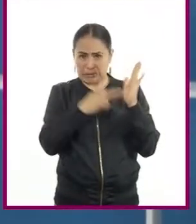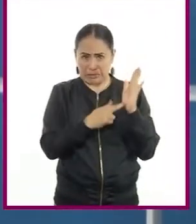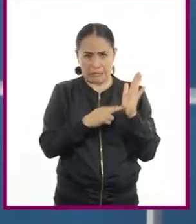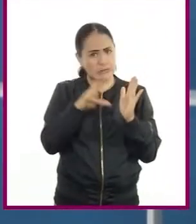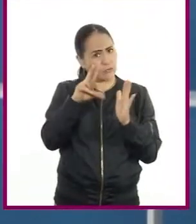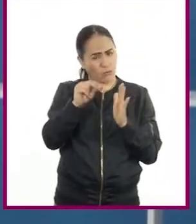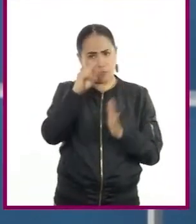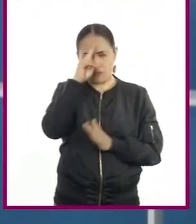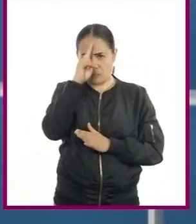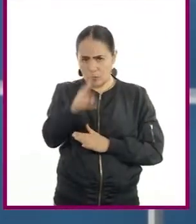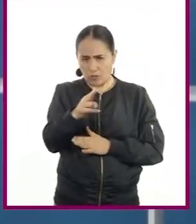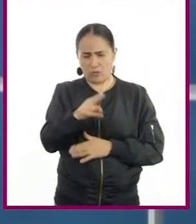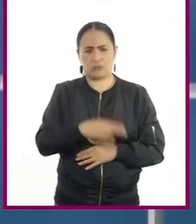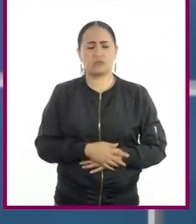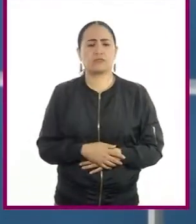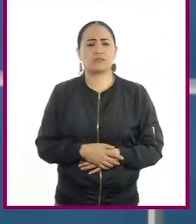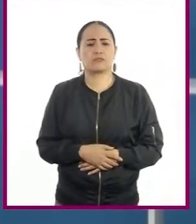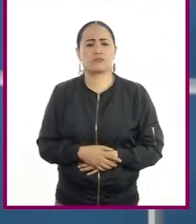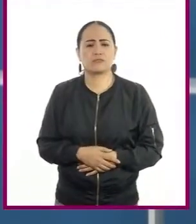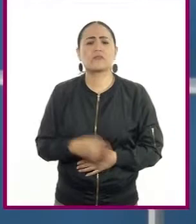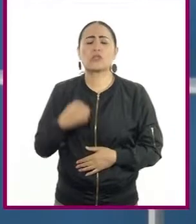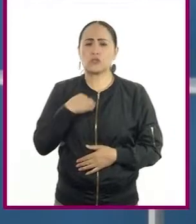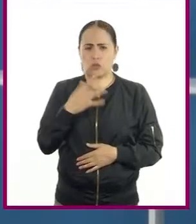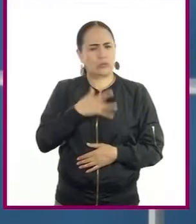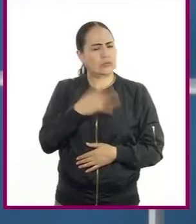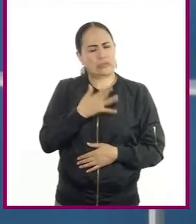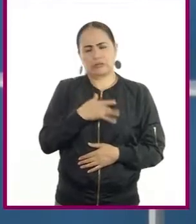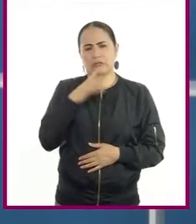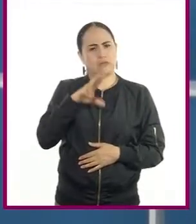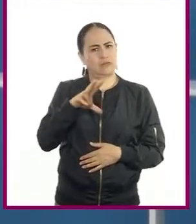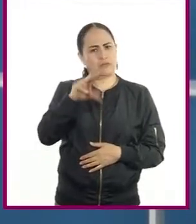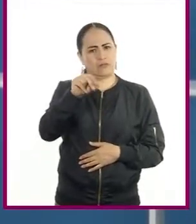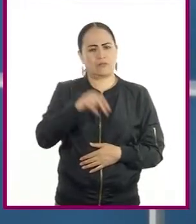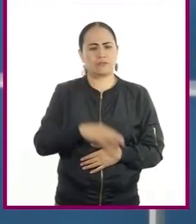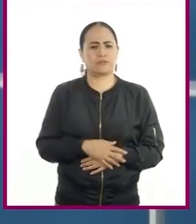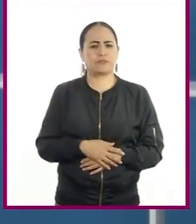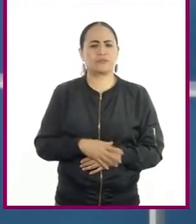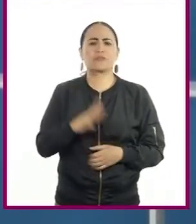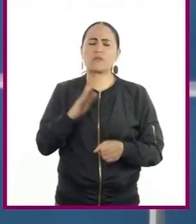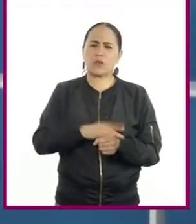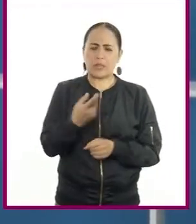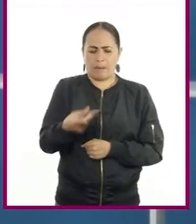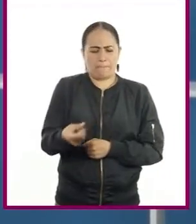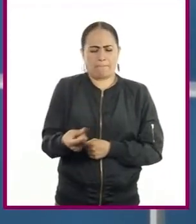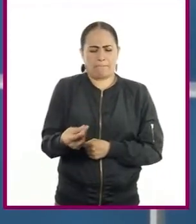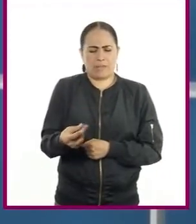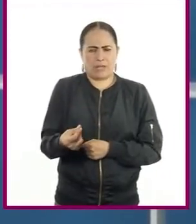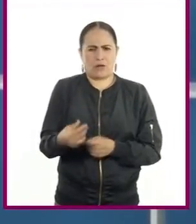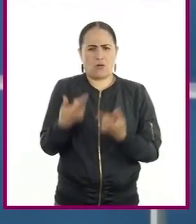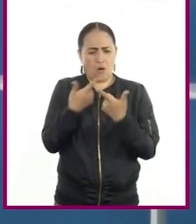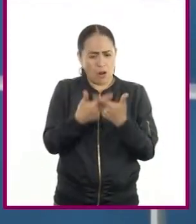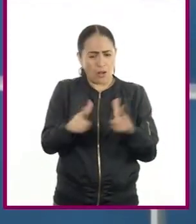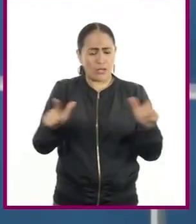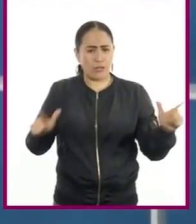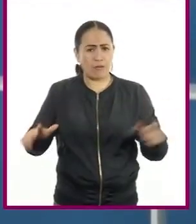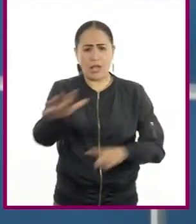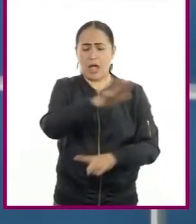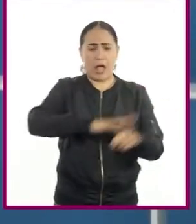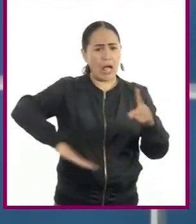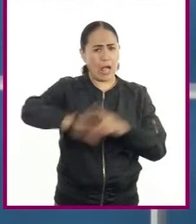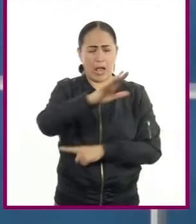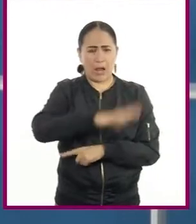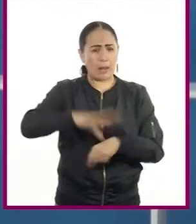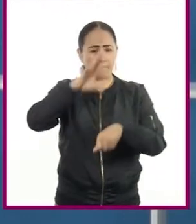debía? Yo considero que no, porque el haber dejado libre a su perro en una zona donde no está